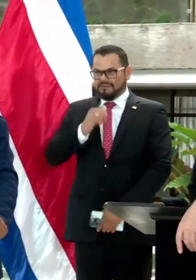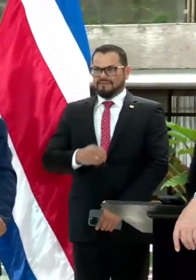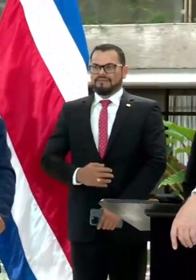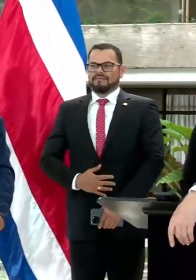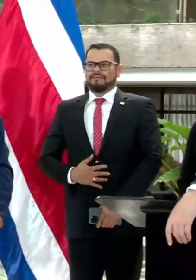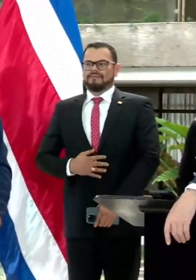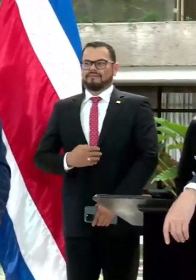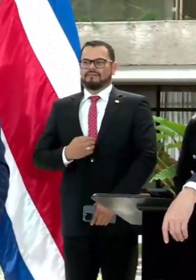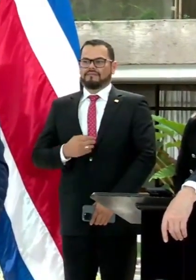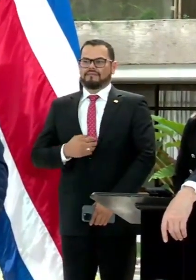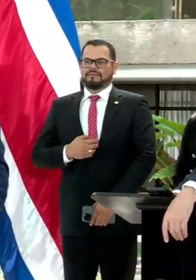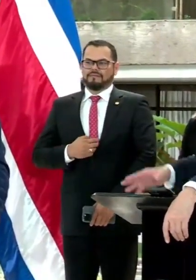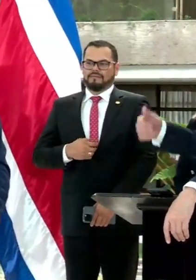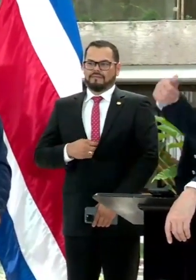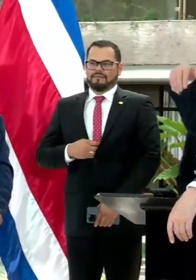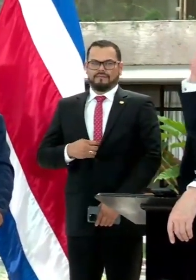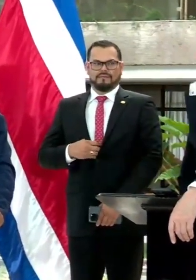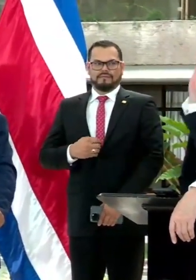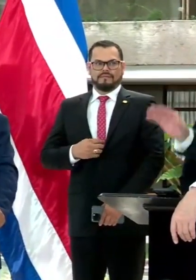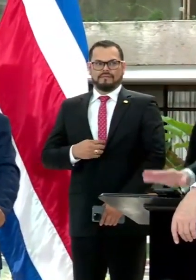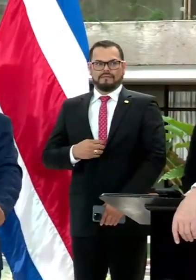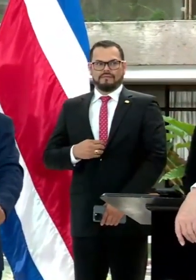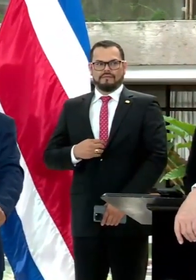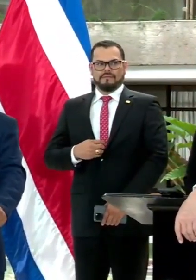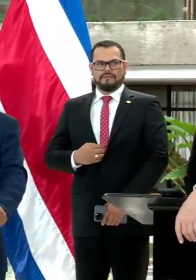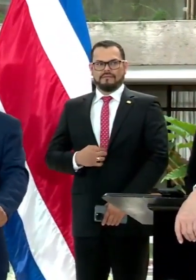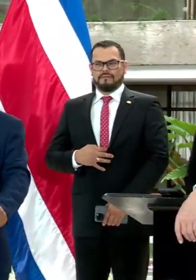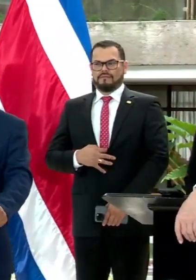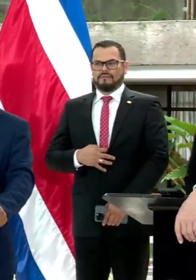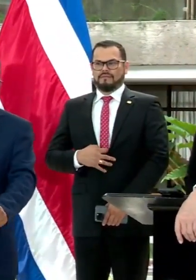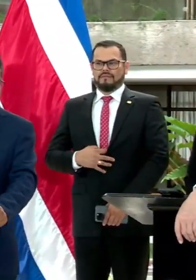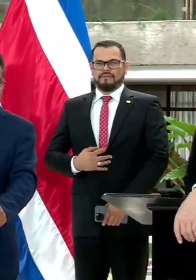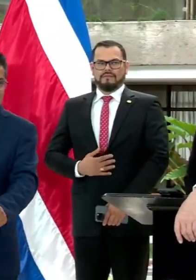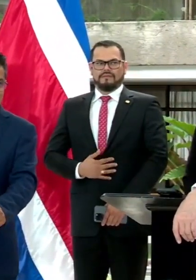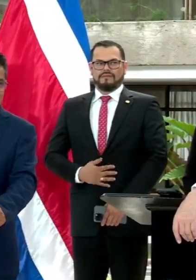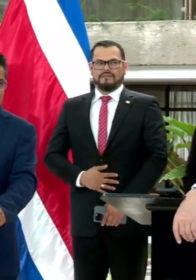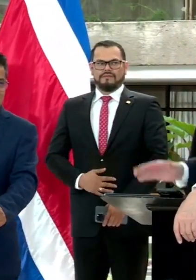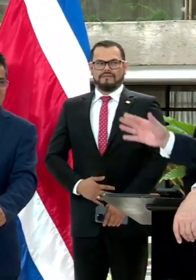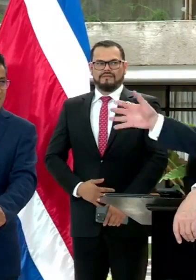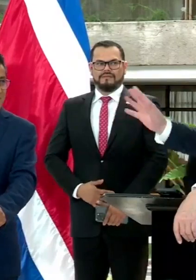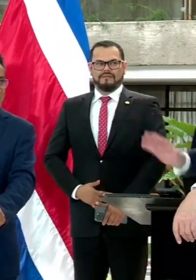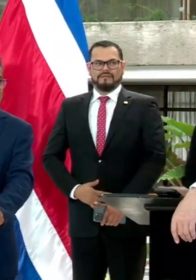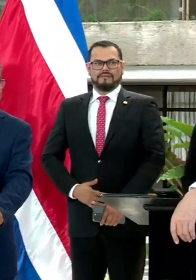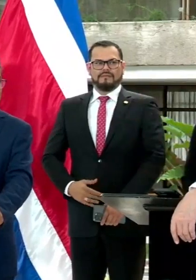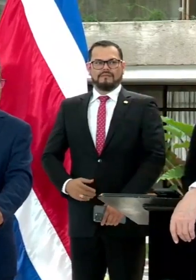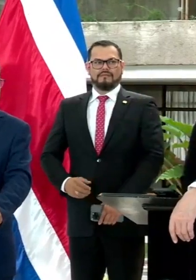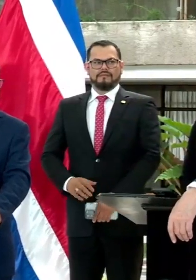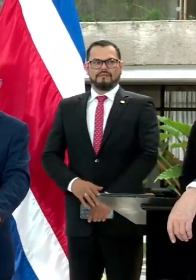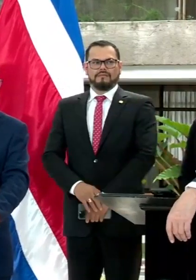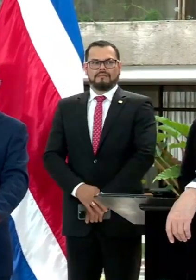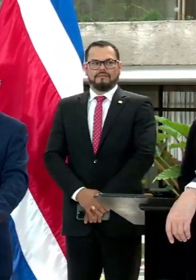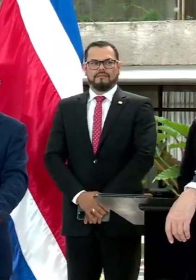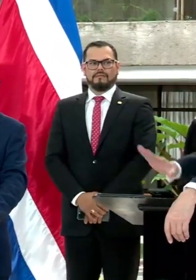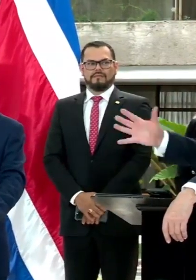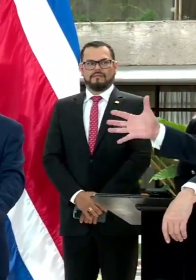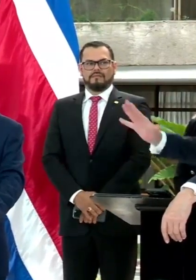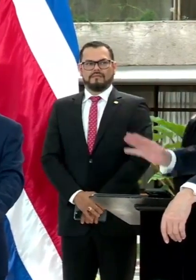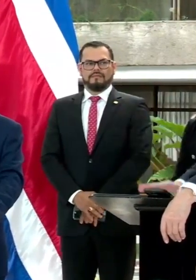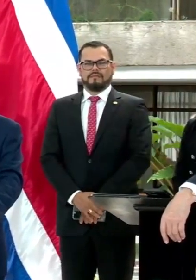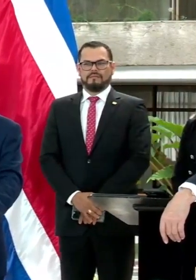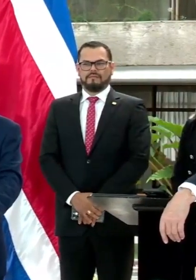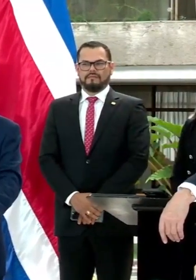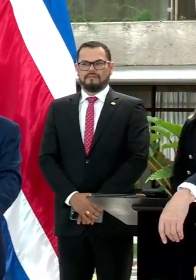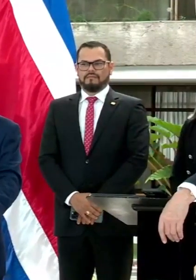65 mil millones. 460 mil millones. No, pero esos números yo no los... cuesta concebirlos. 65 mil millones de dólares, más o